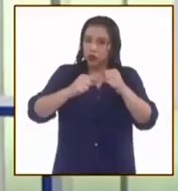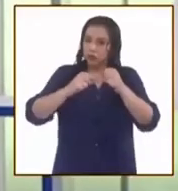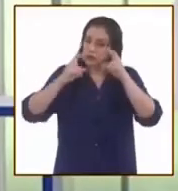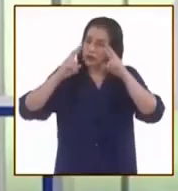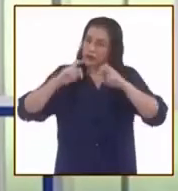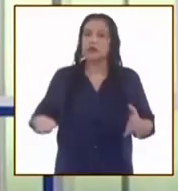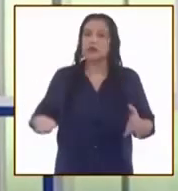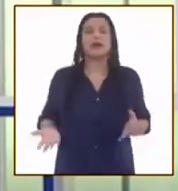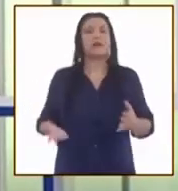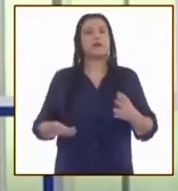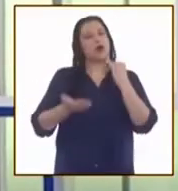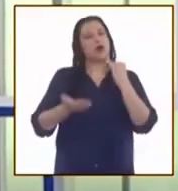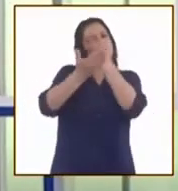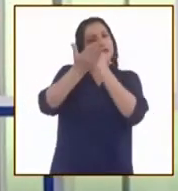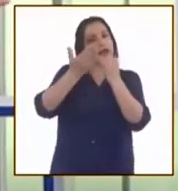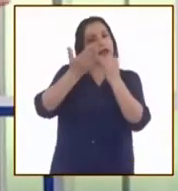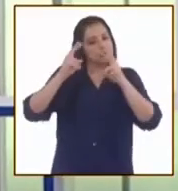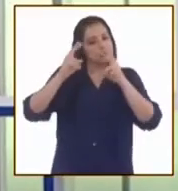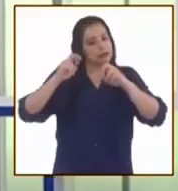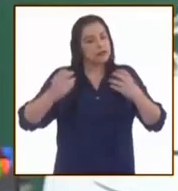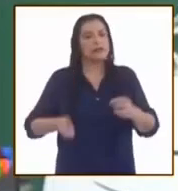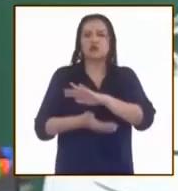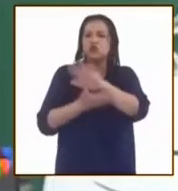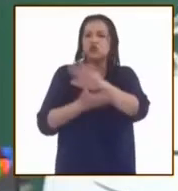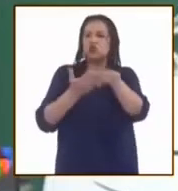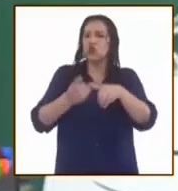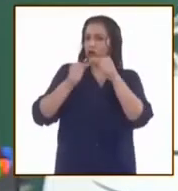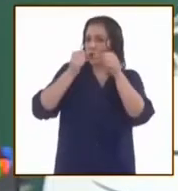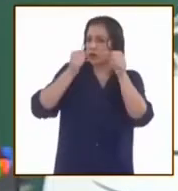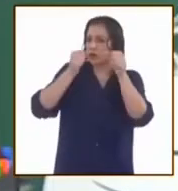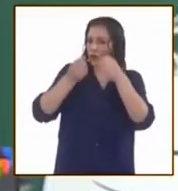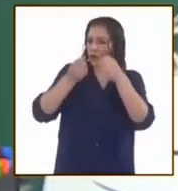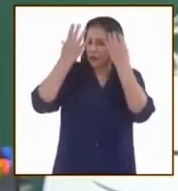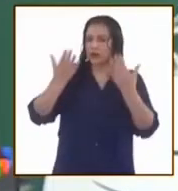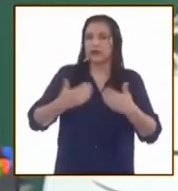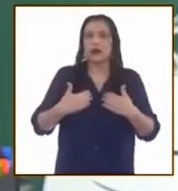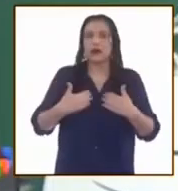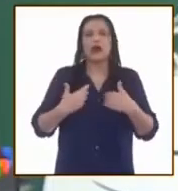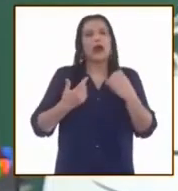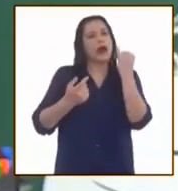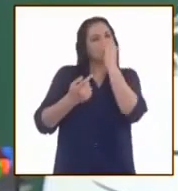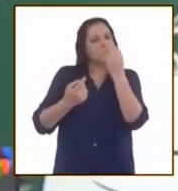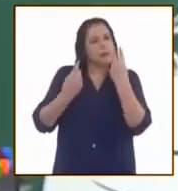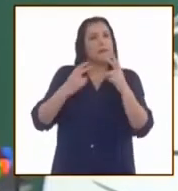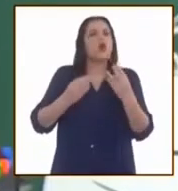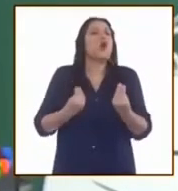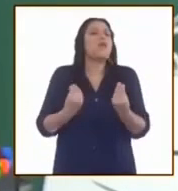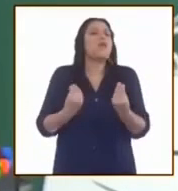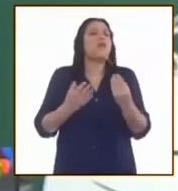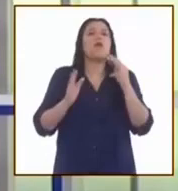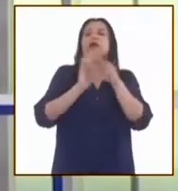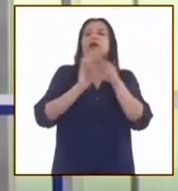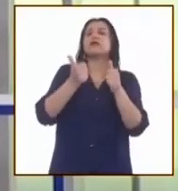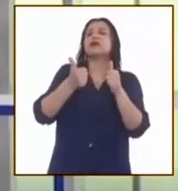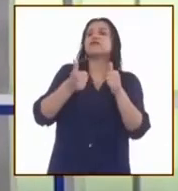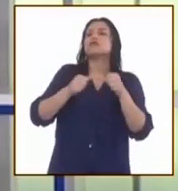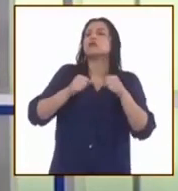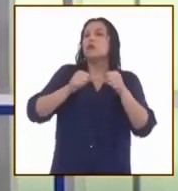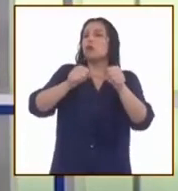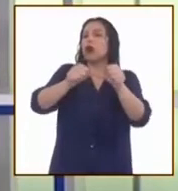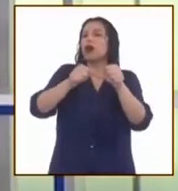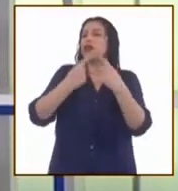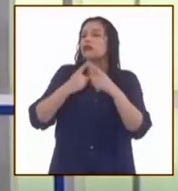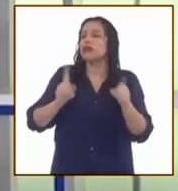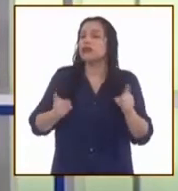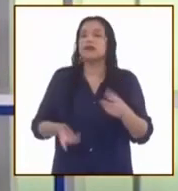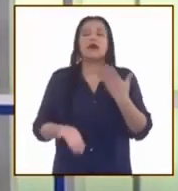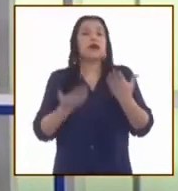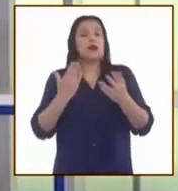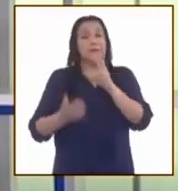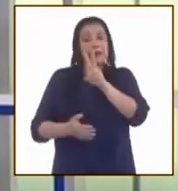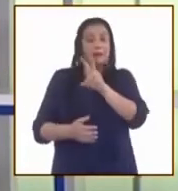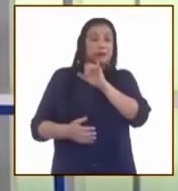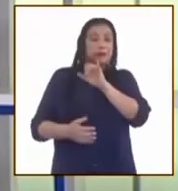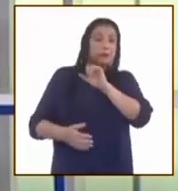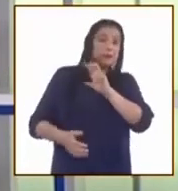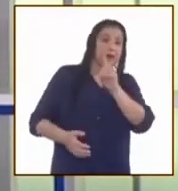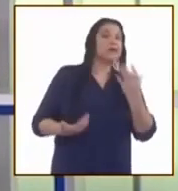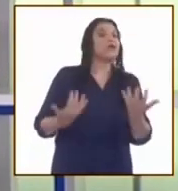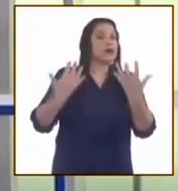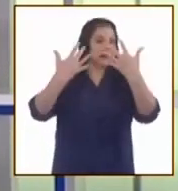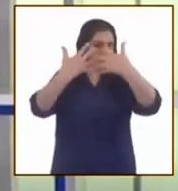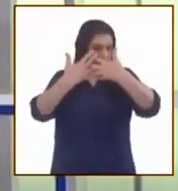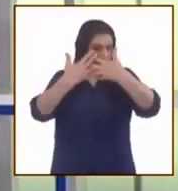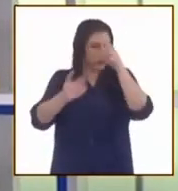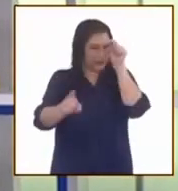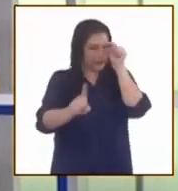indagación. Graficamos y analizamos nuestros datos. Al graficarlos observamos un patrón de comportamiento. Nuestras variables tenían una relación directa.